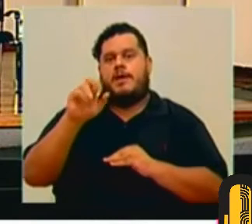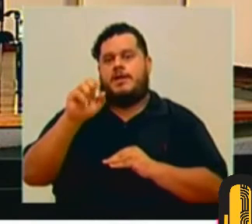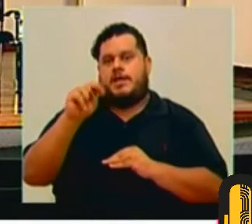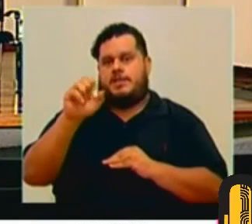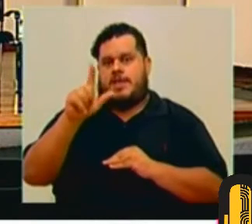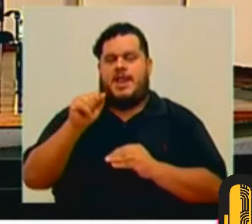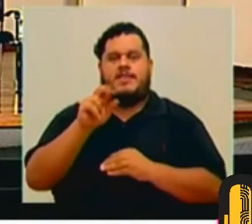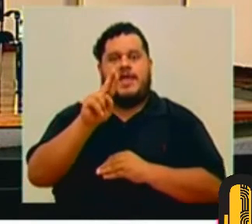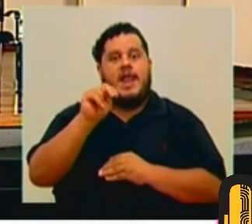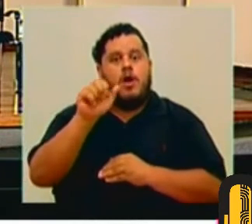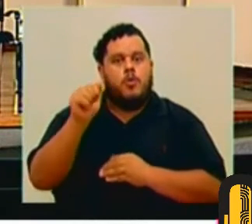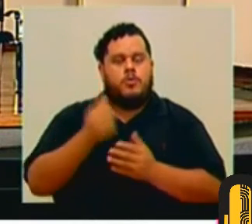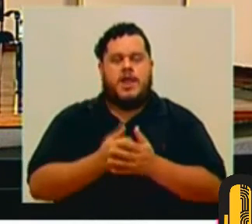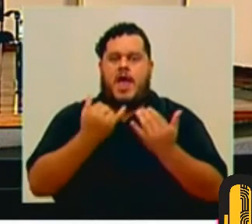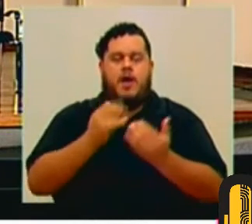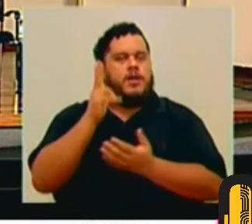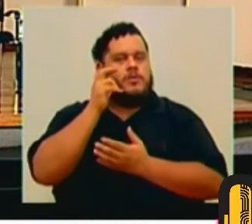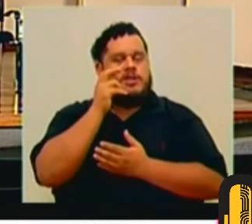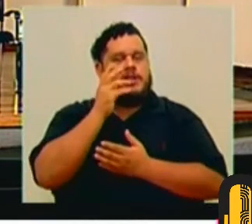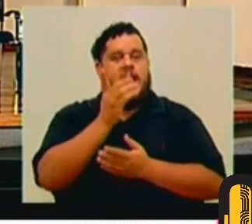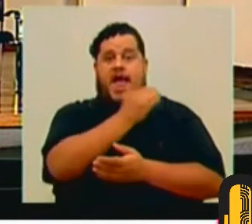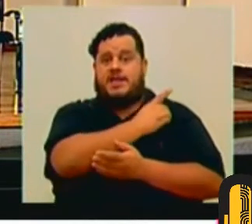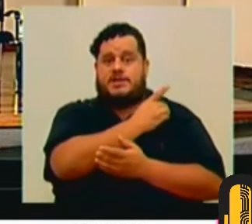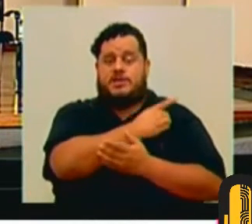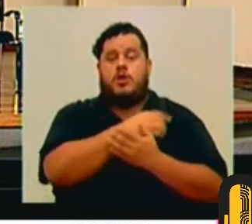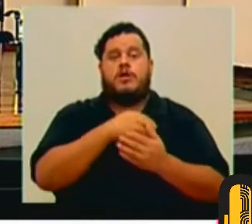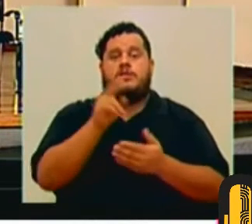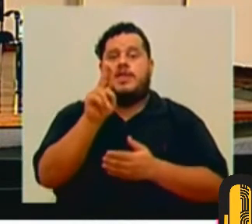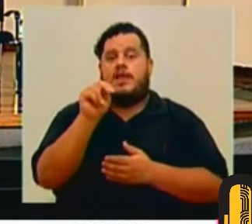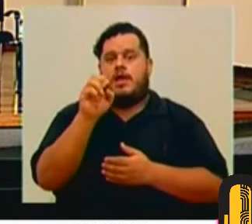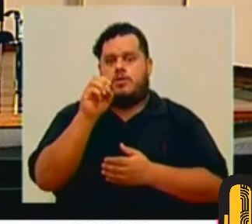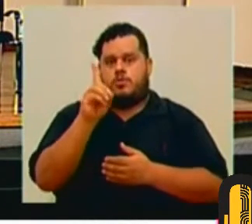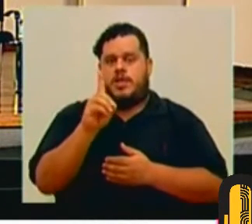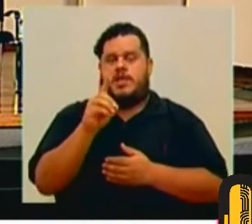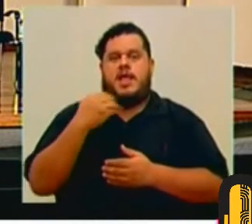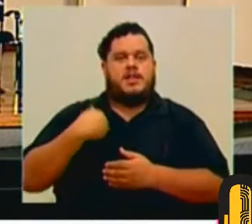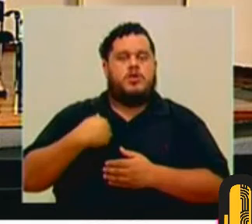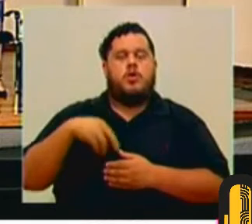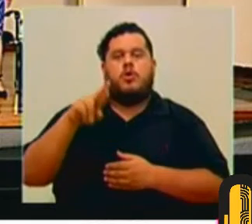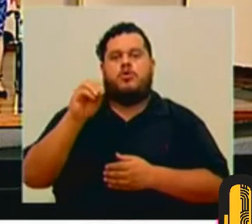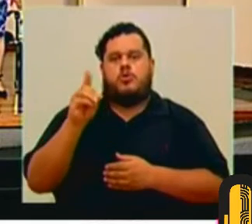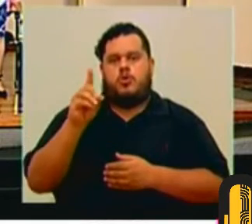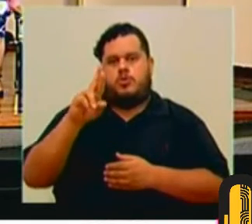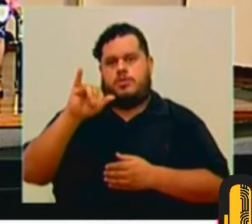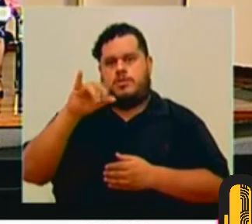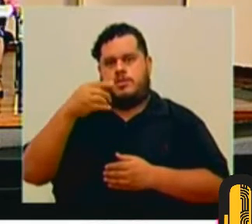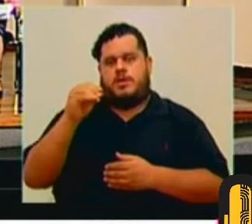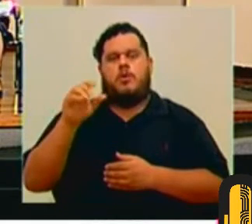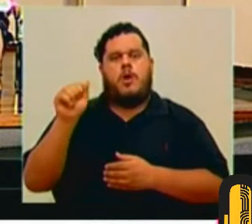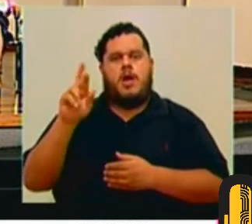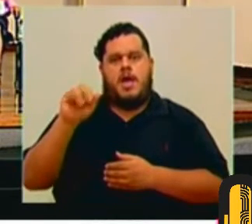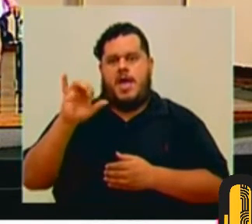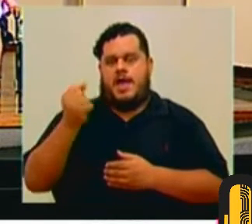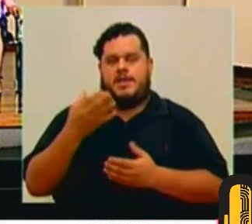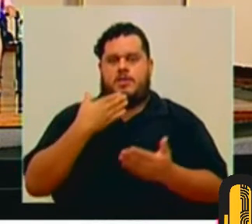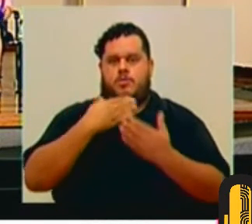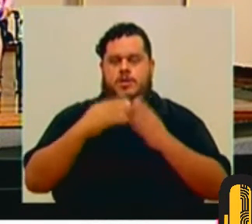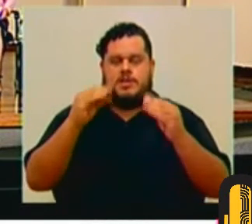A continuación escucharemos al rector de la UNED, el señor Rodrigo Arias. Muy buenas tardes, don Rodrigo.